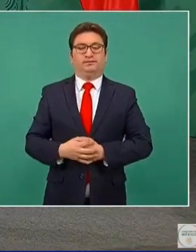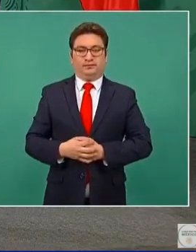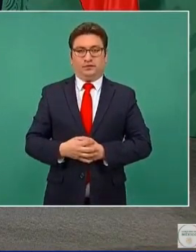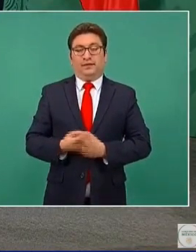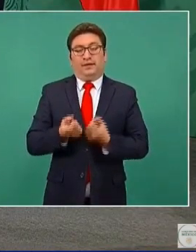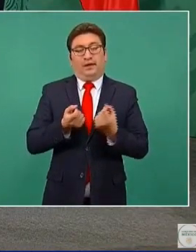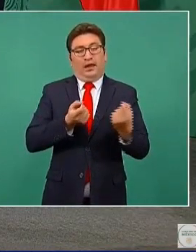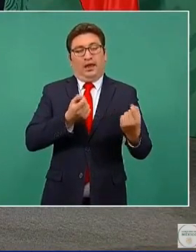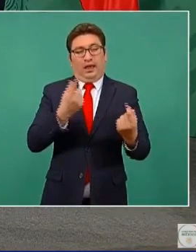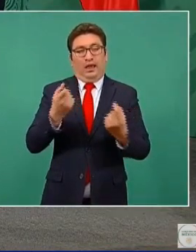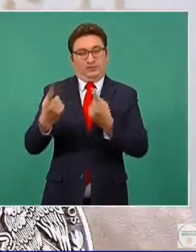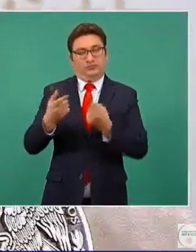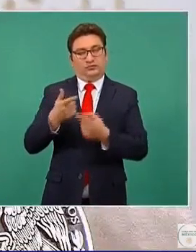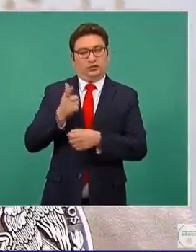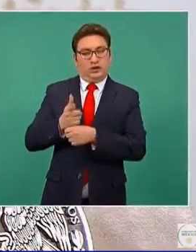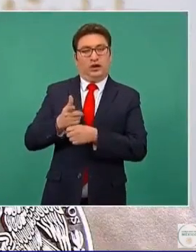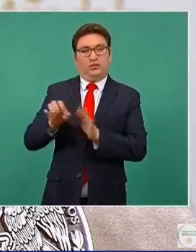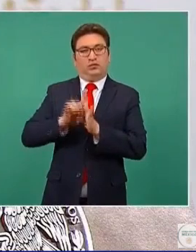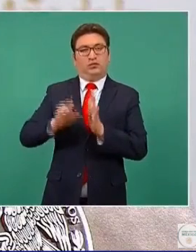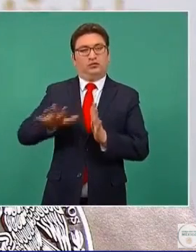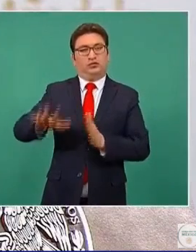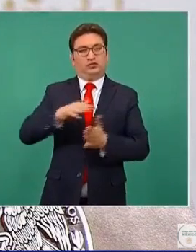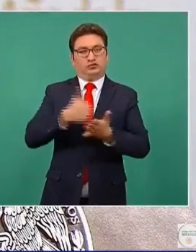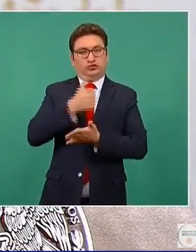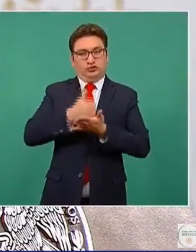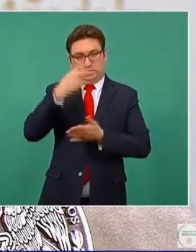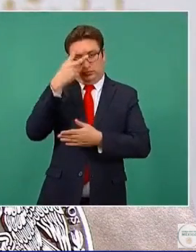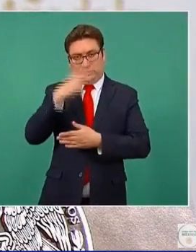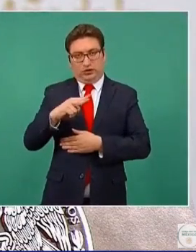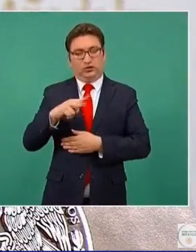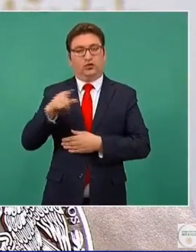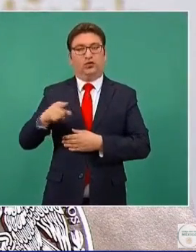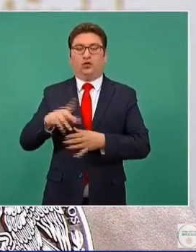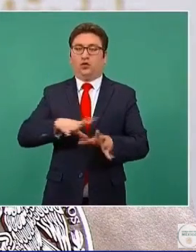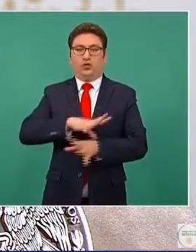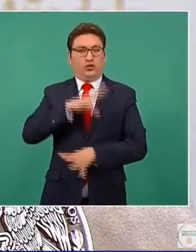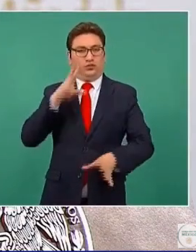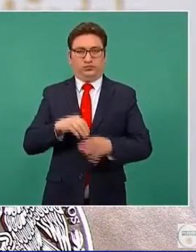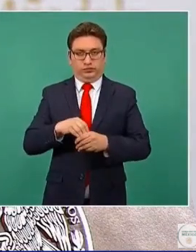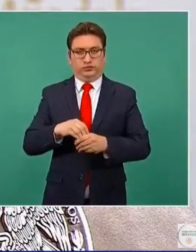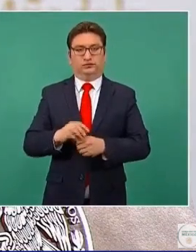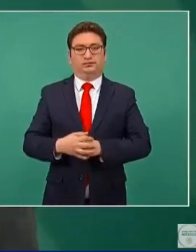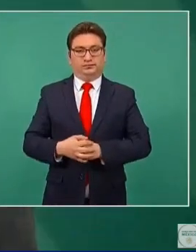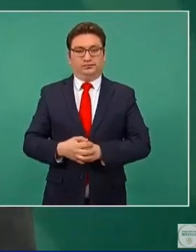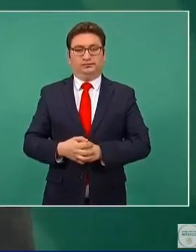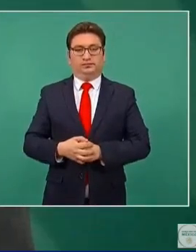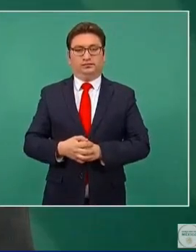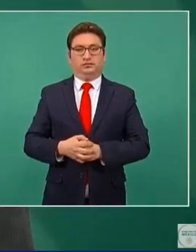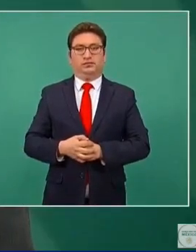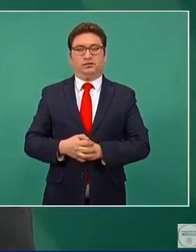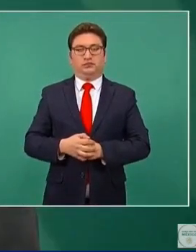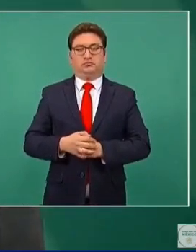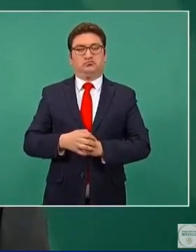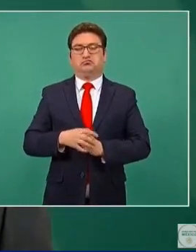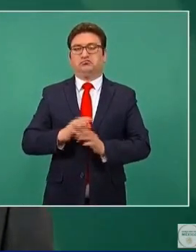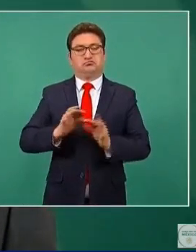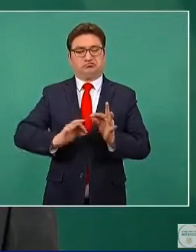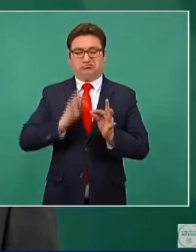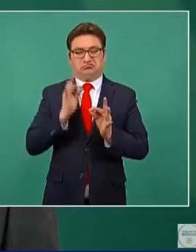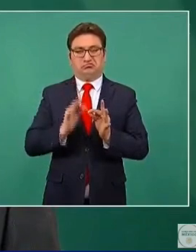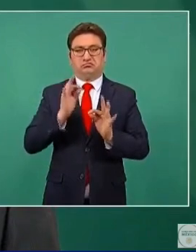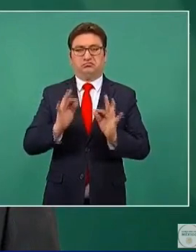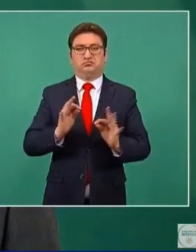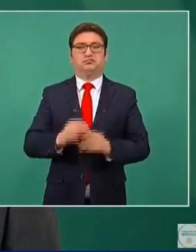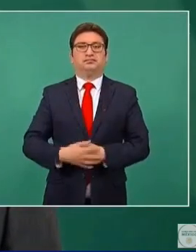desde luego, destacables, como la Ciudad de México, con coberturas completas que fueron alcanzadas de manera muy